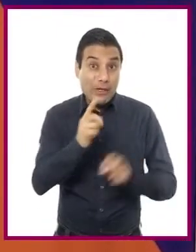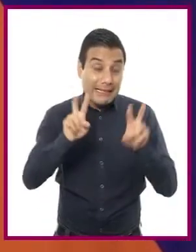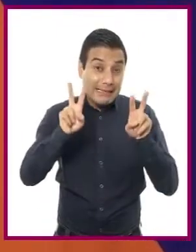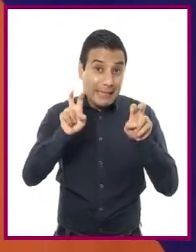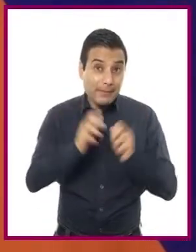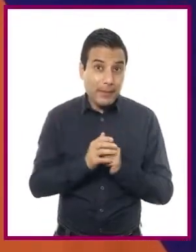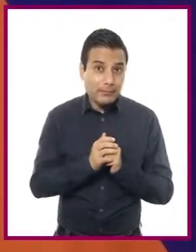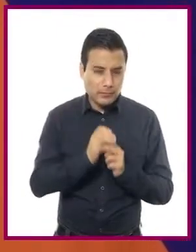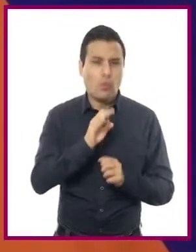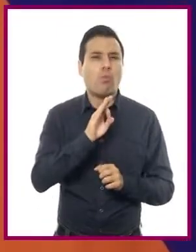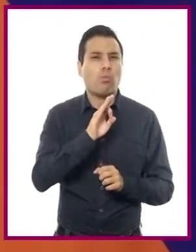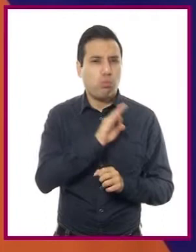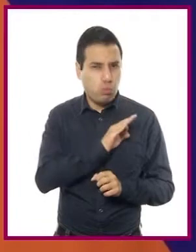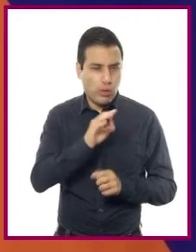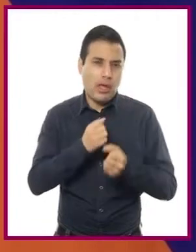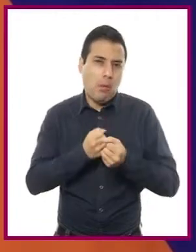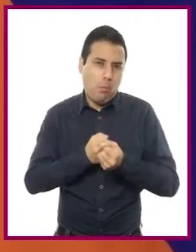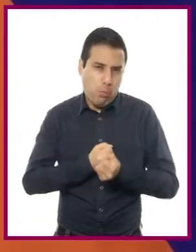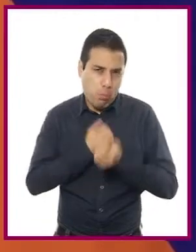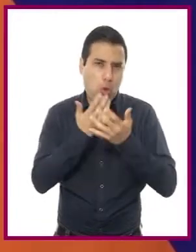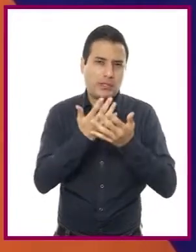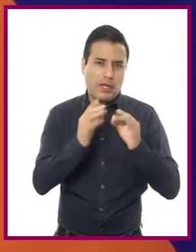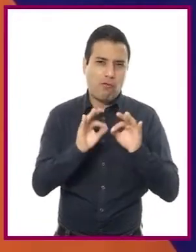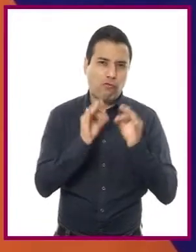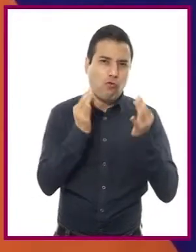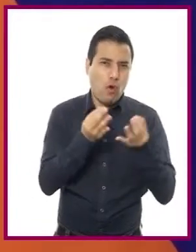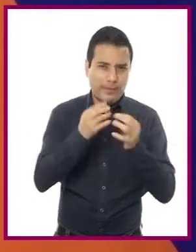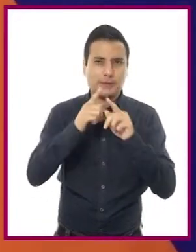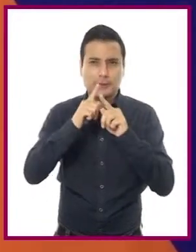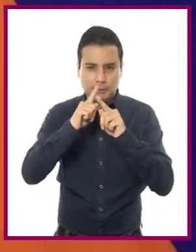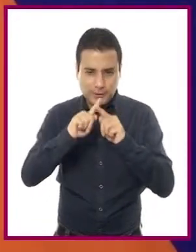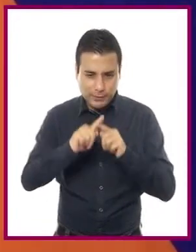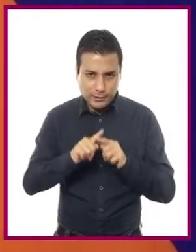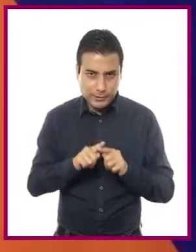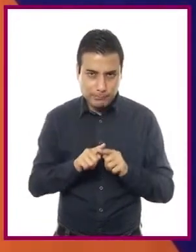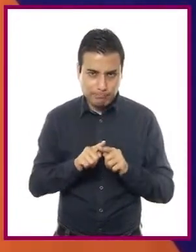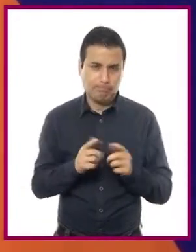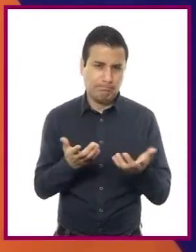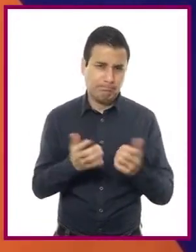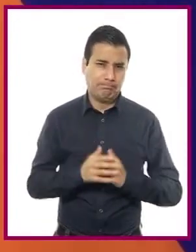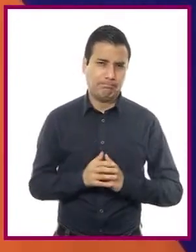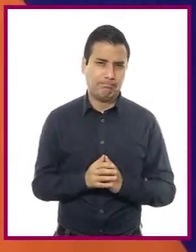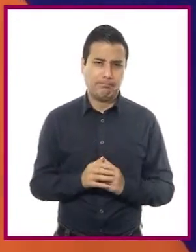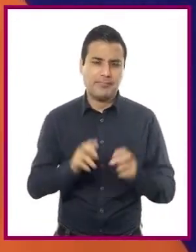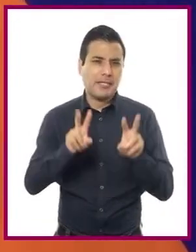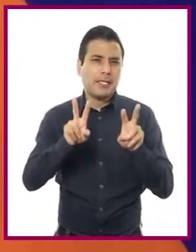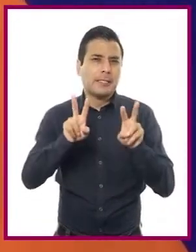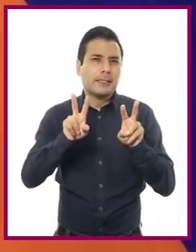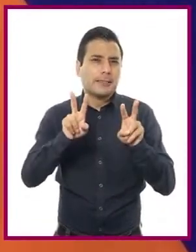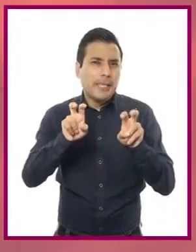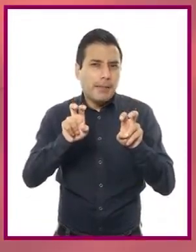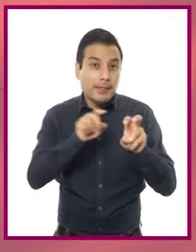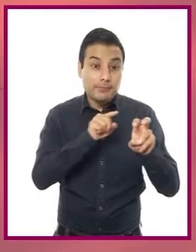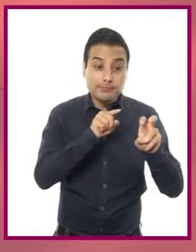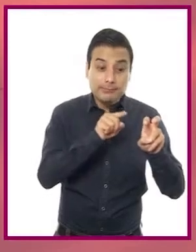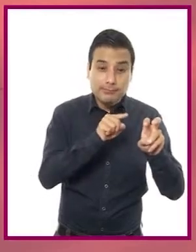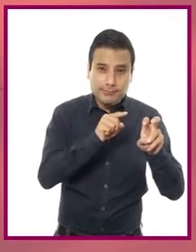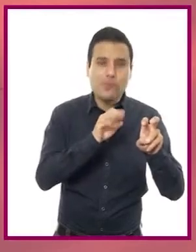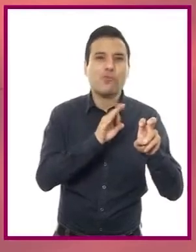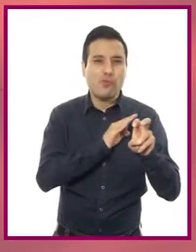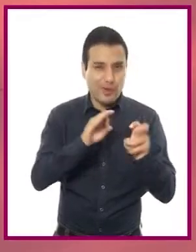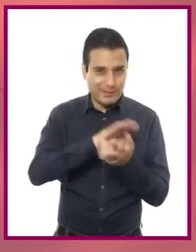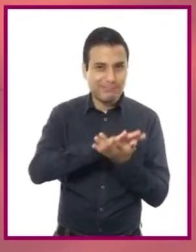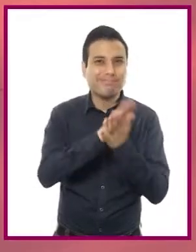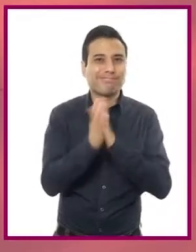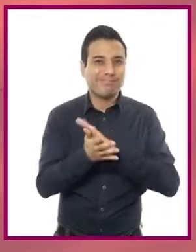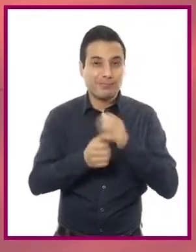poesía. Y con esto nos referimos a interpretar información sobre temáticas en poemas. Uy, qué bueno, maestro.